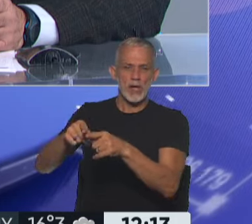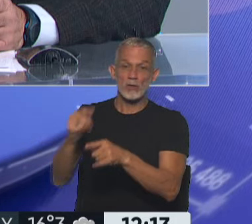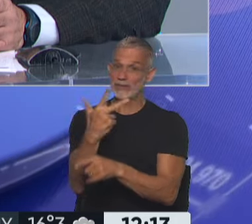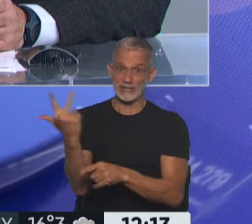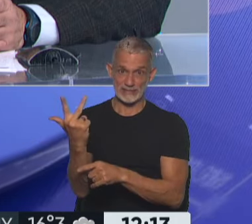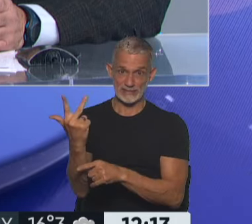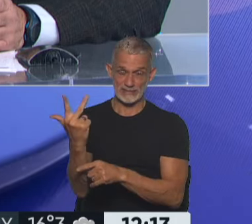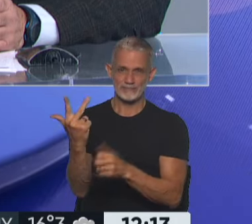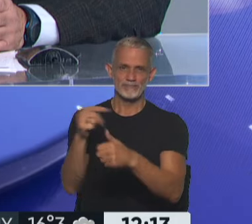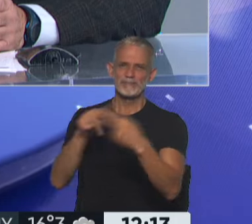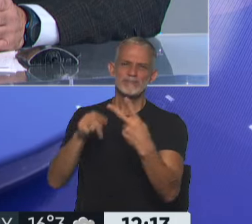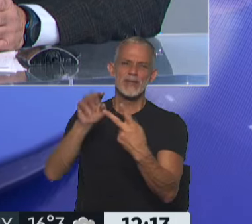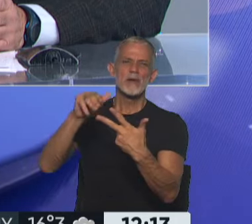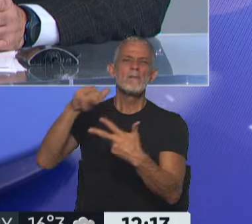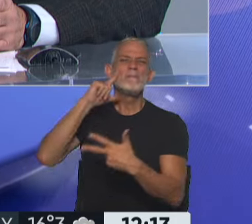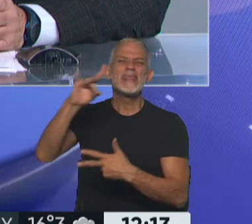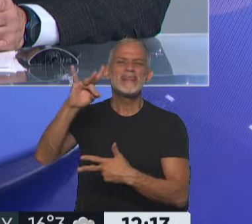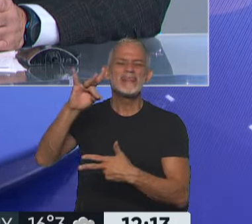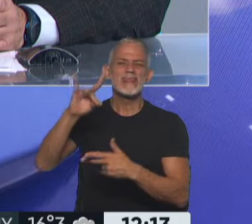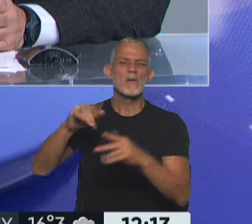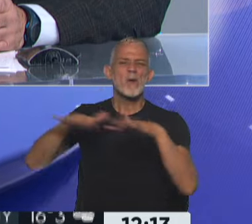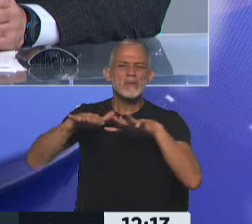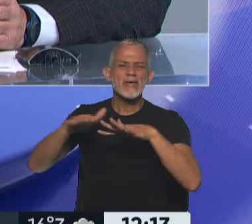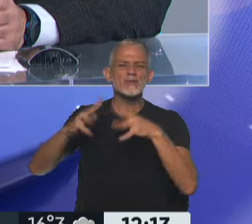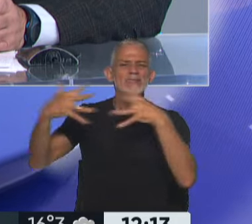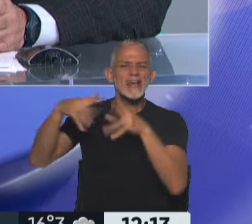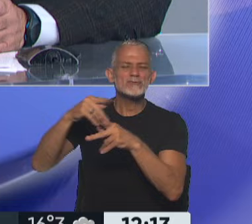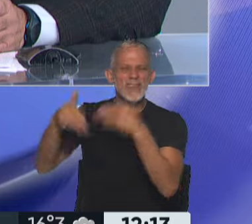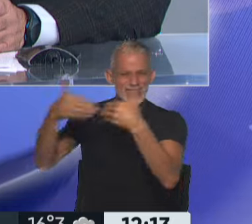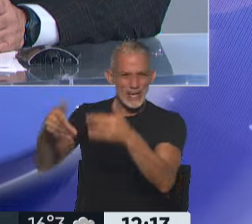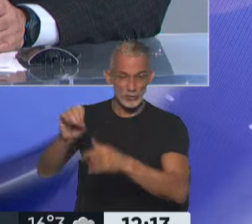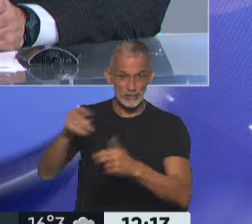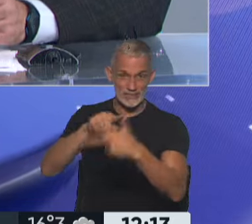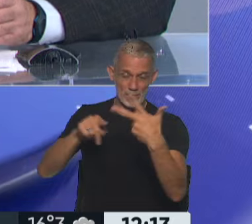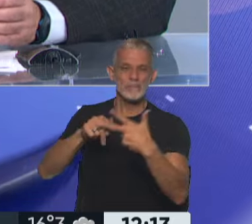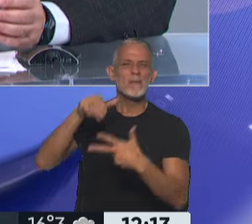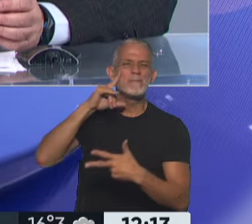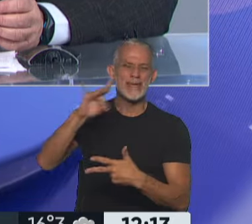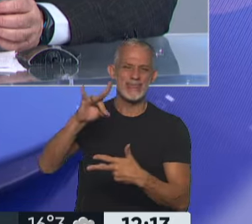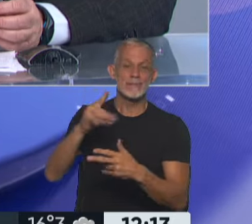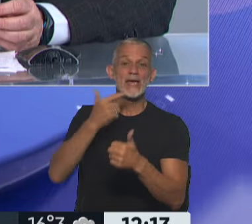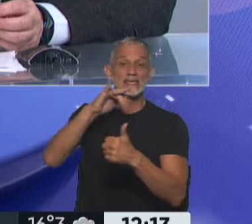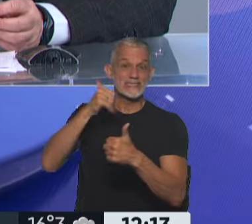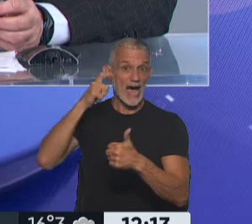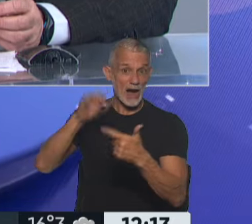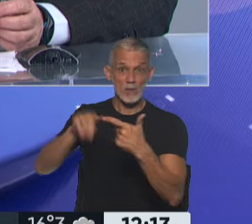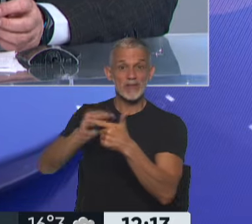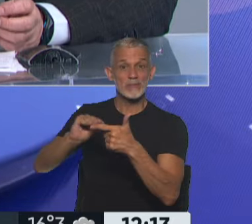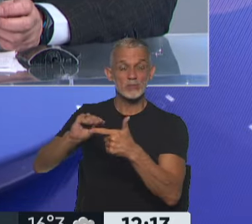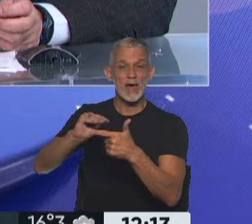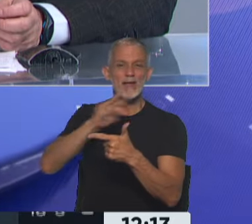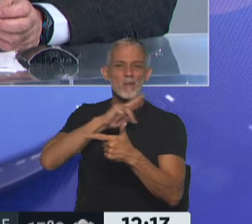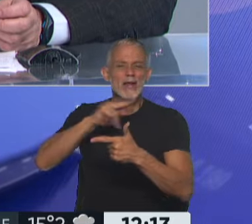integrantes el bloque es el mid movimiento de integración y desarrollo lo encabeza Óscar sago lo acompañan la diputada Cecilia